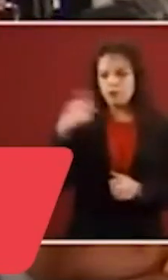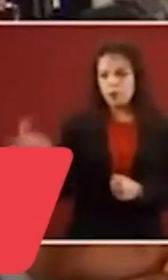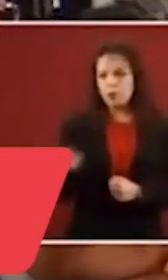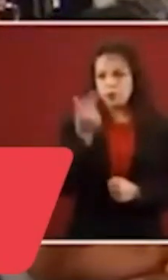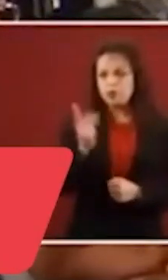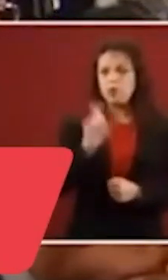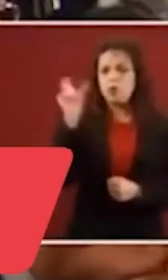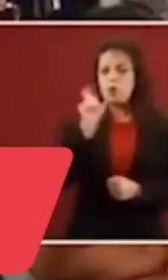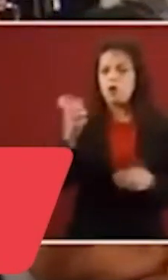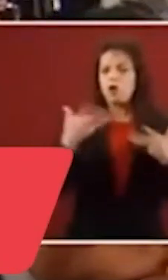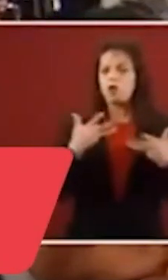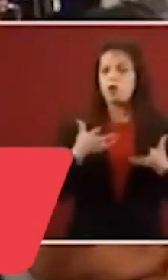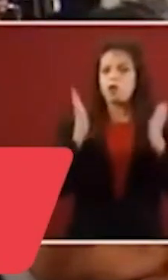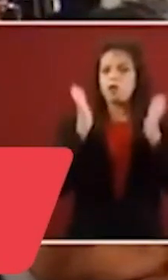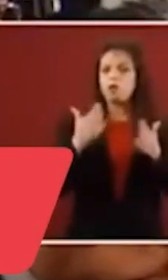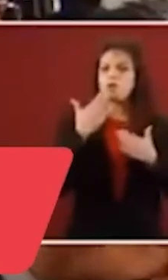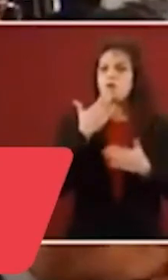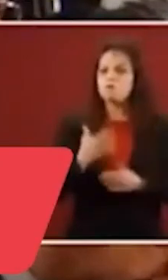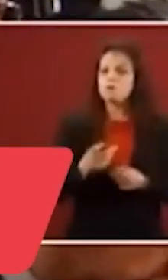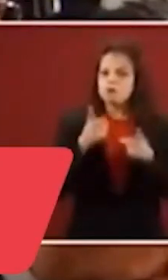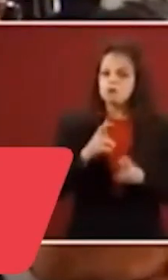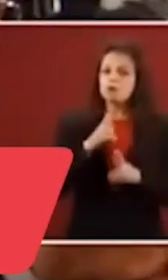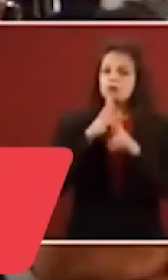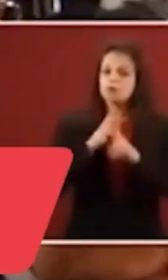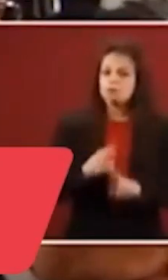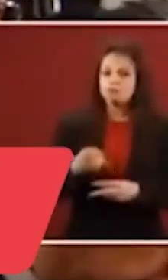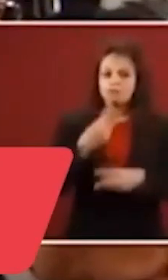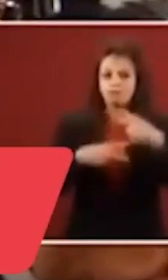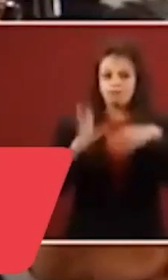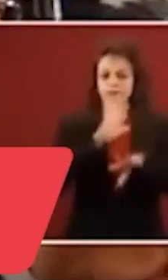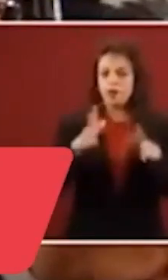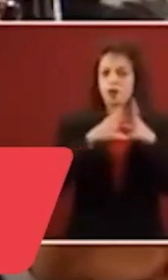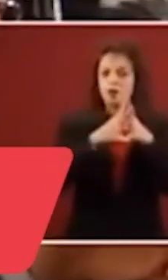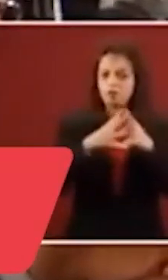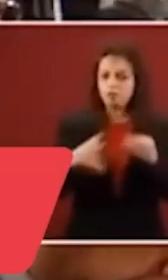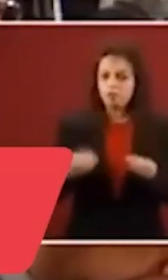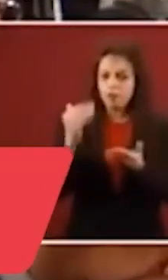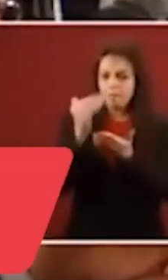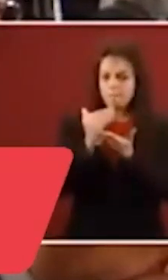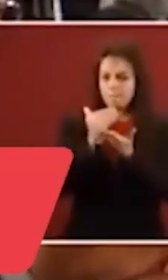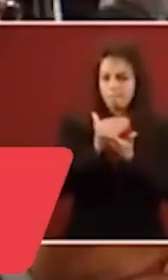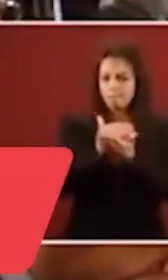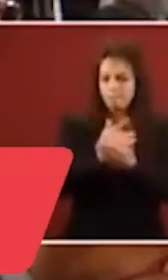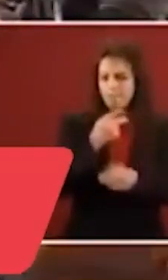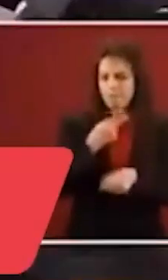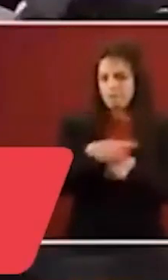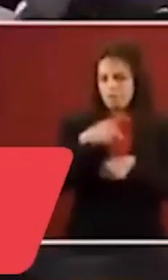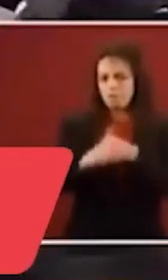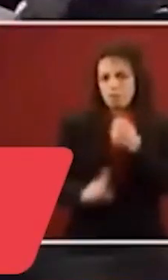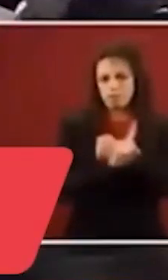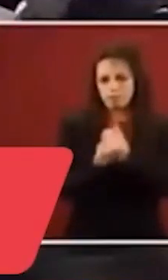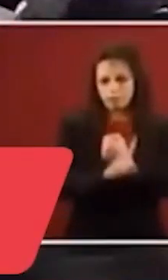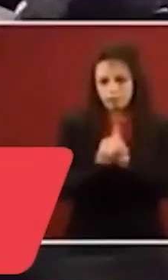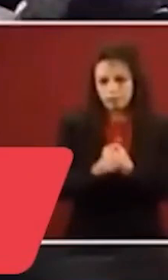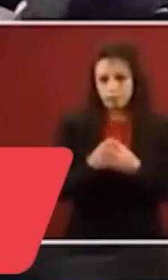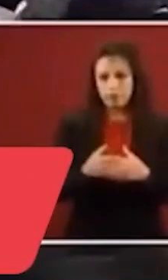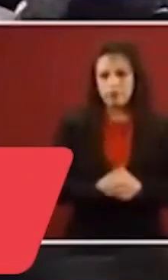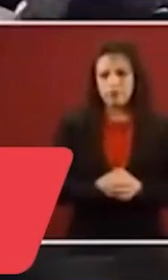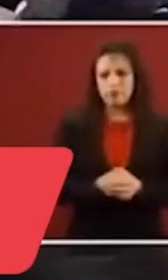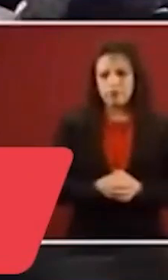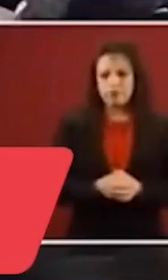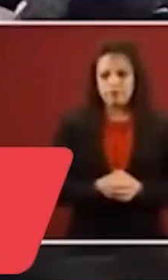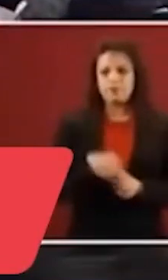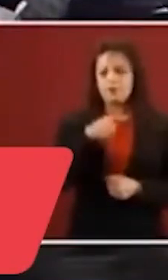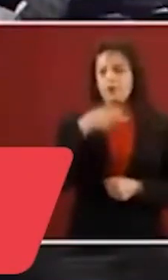él habla porque básicamente todo lo que él dice es lo que él recibe como chayote. Por ende, cuando él habla de